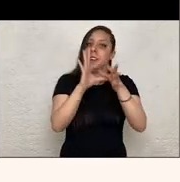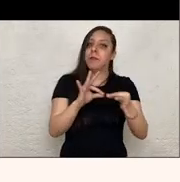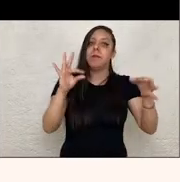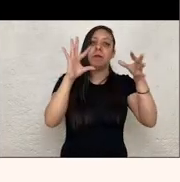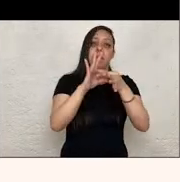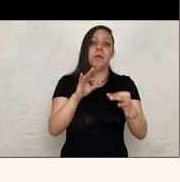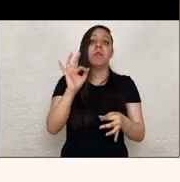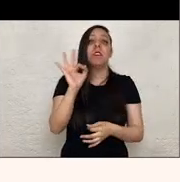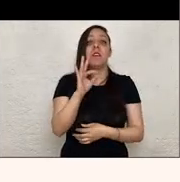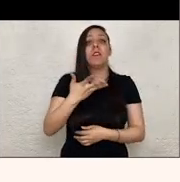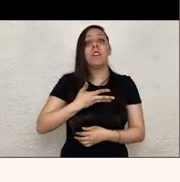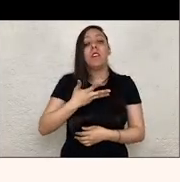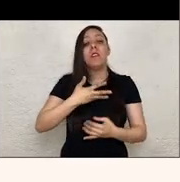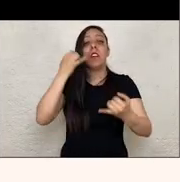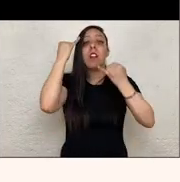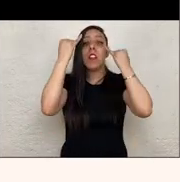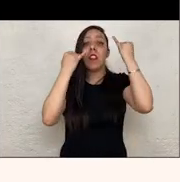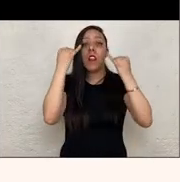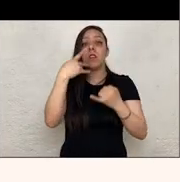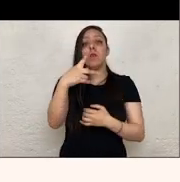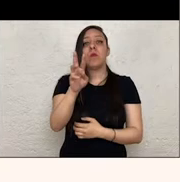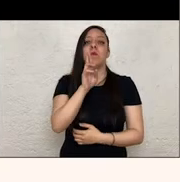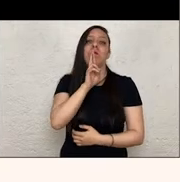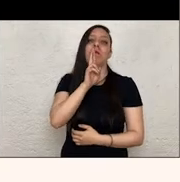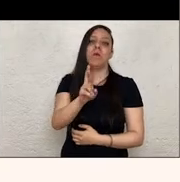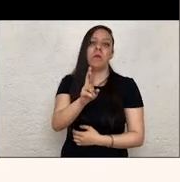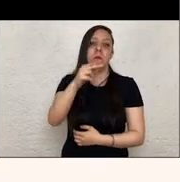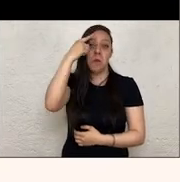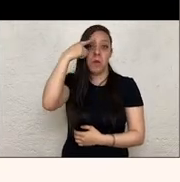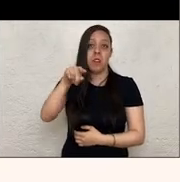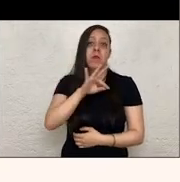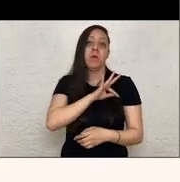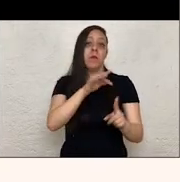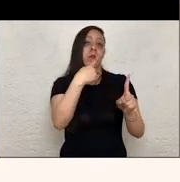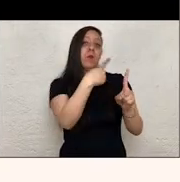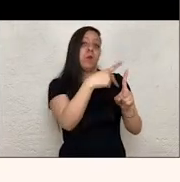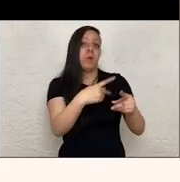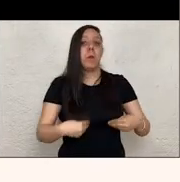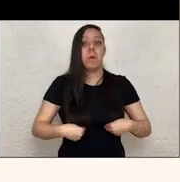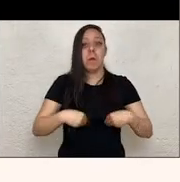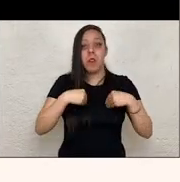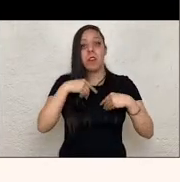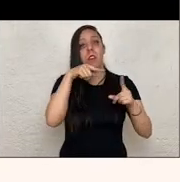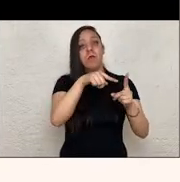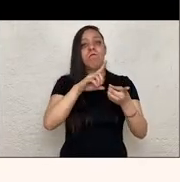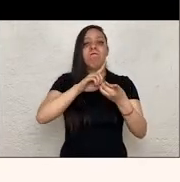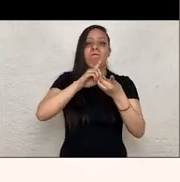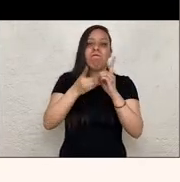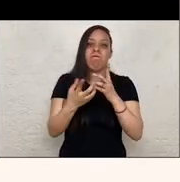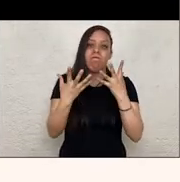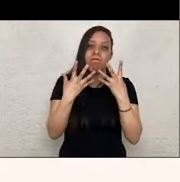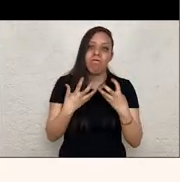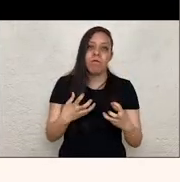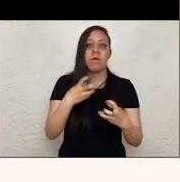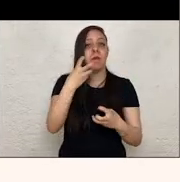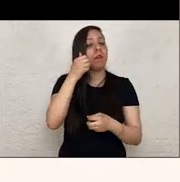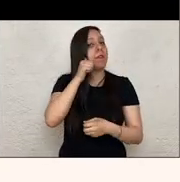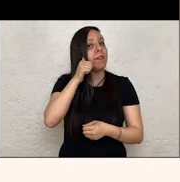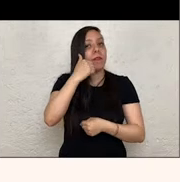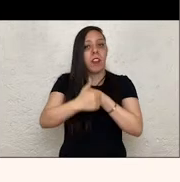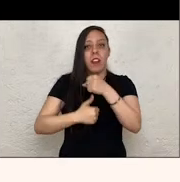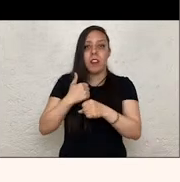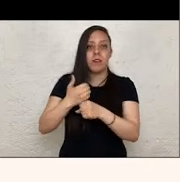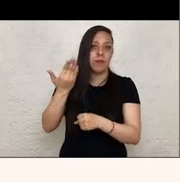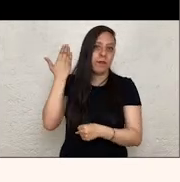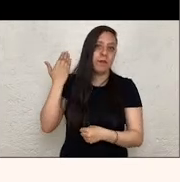más la idea, quizás una idea mejor de su vida en aquel momento y de su recepción en